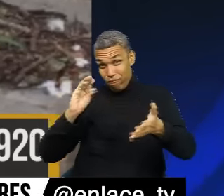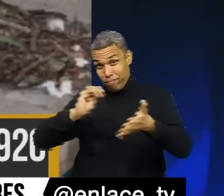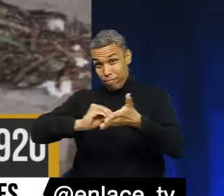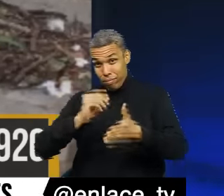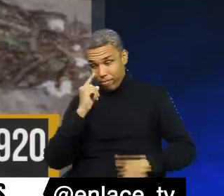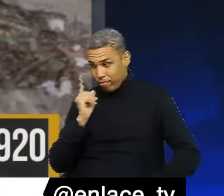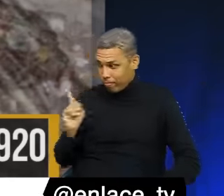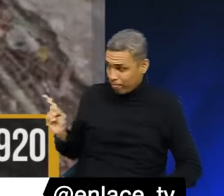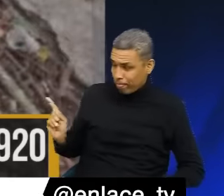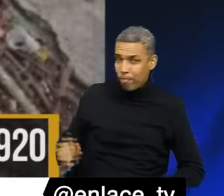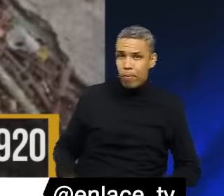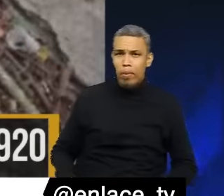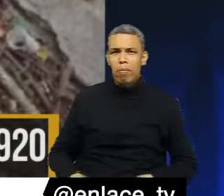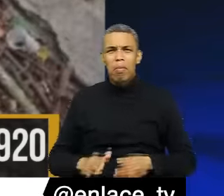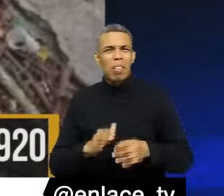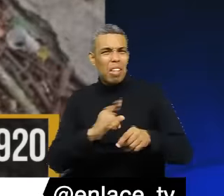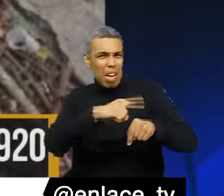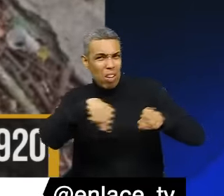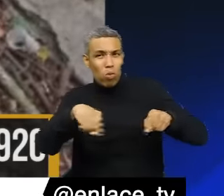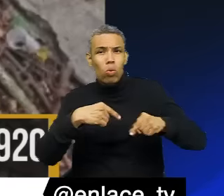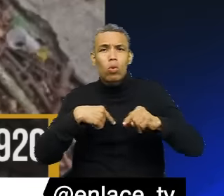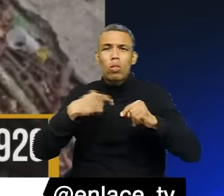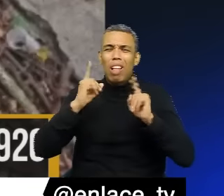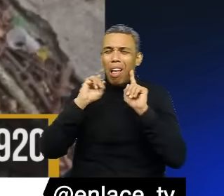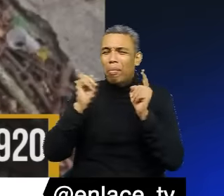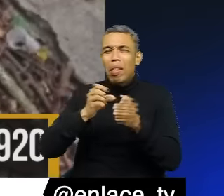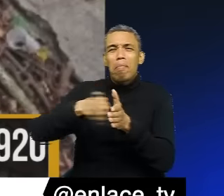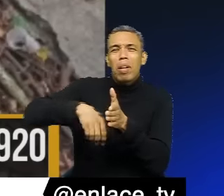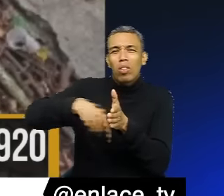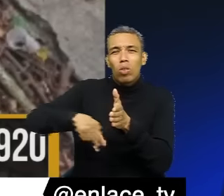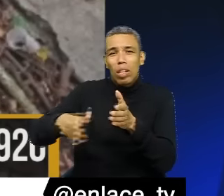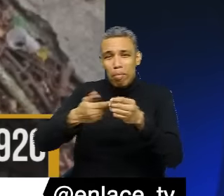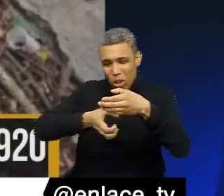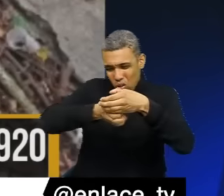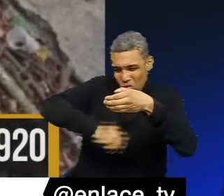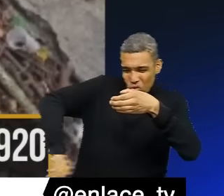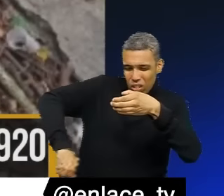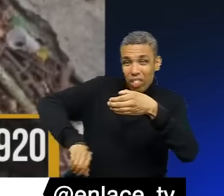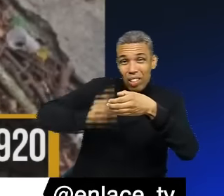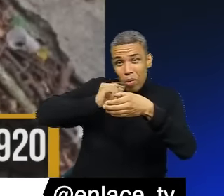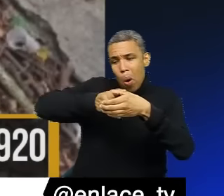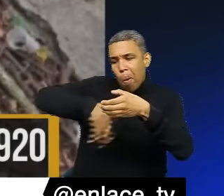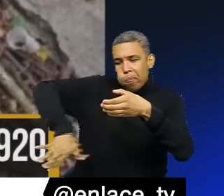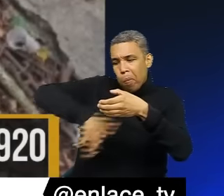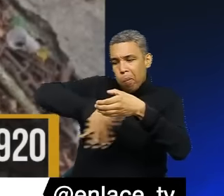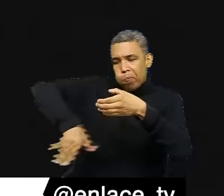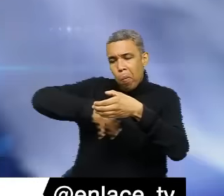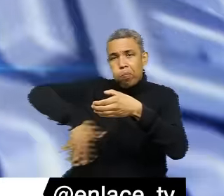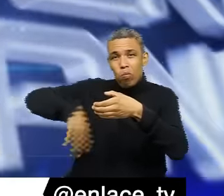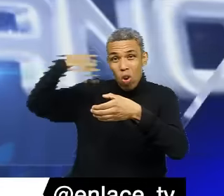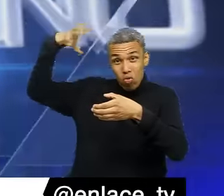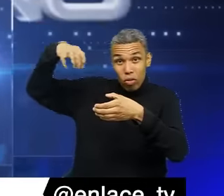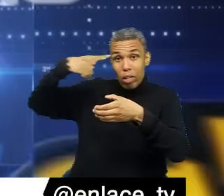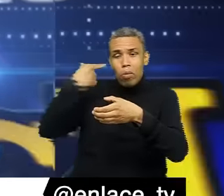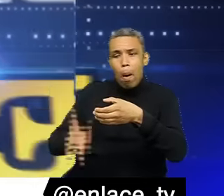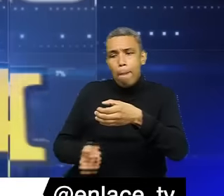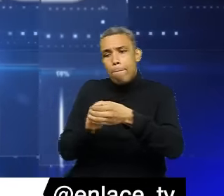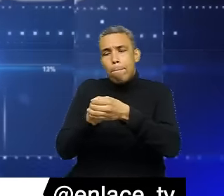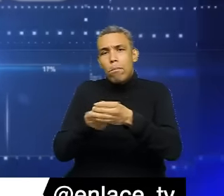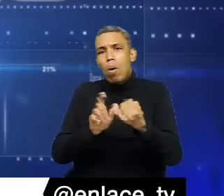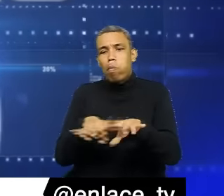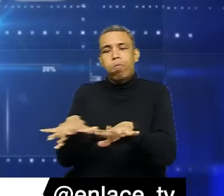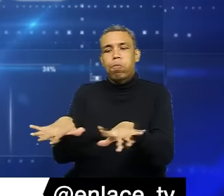control, logrando que colapse el sistema de alcantarillado, afectando así la antigua sede de la escuela ferroviaria La Tora.